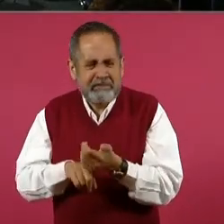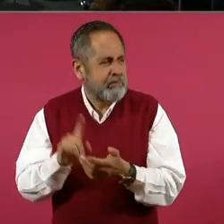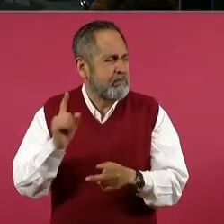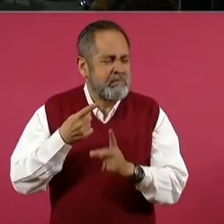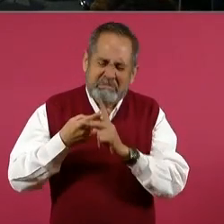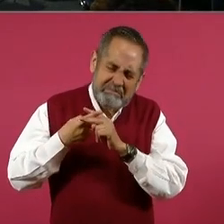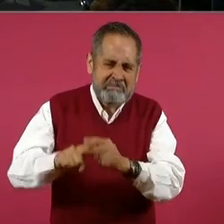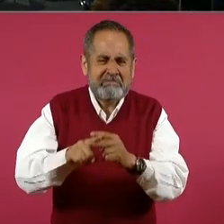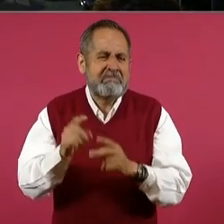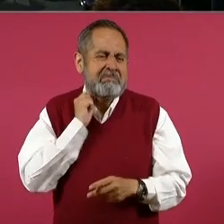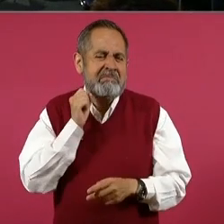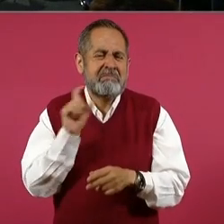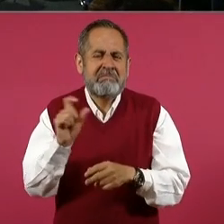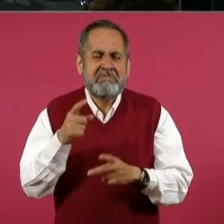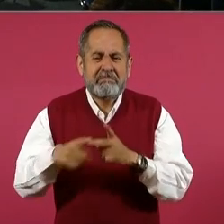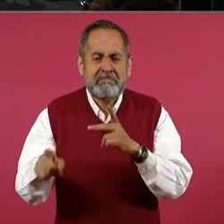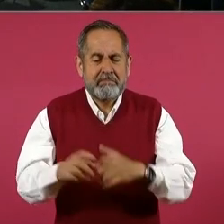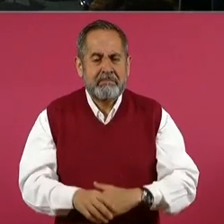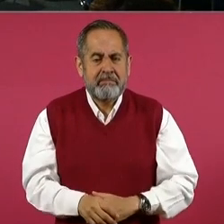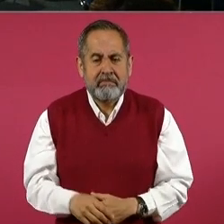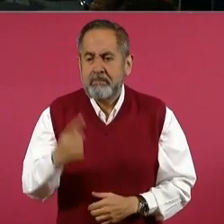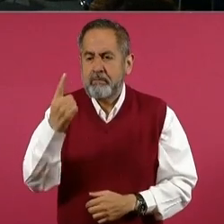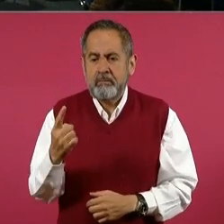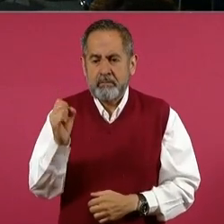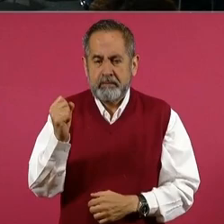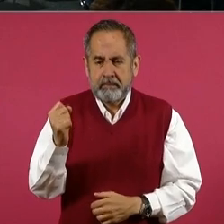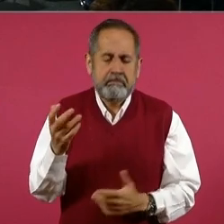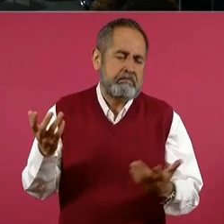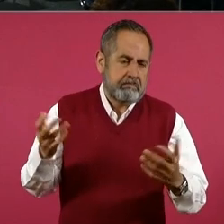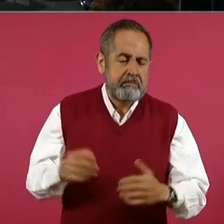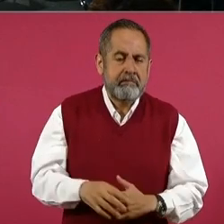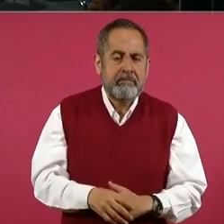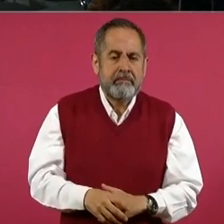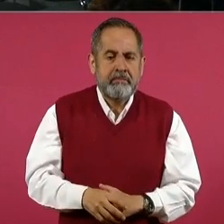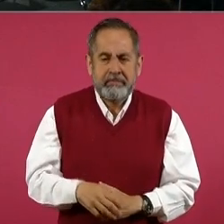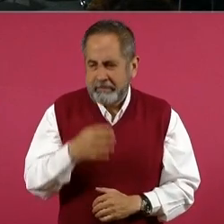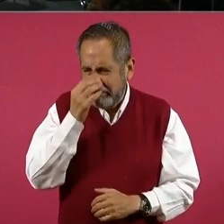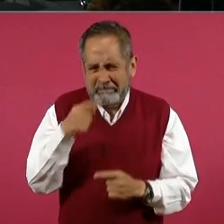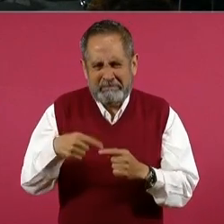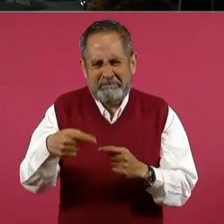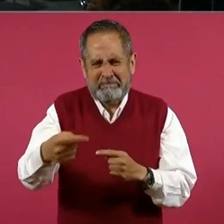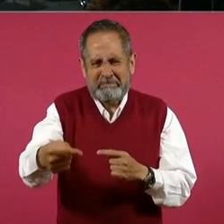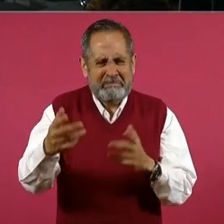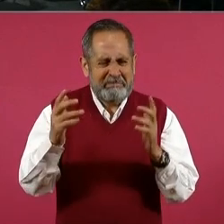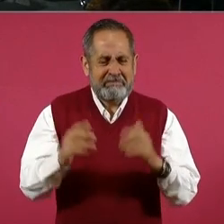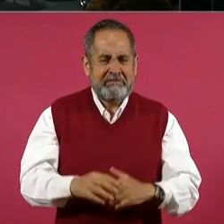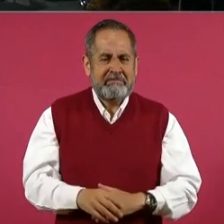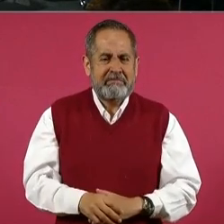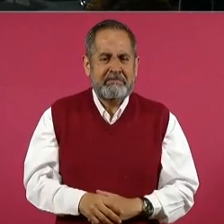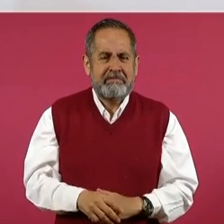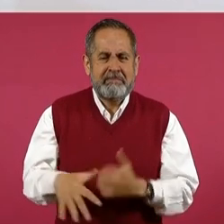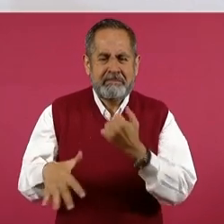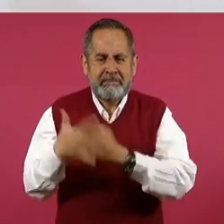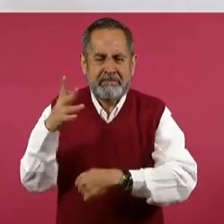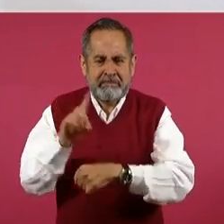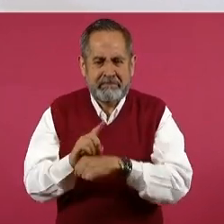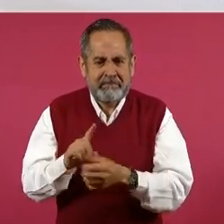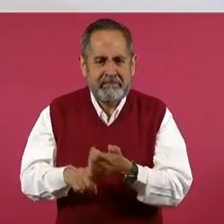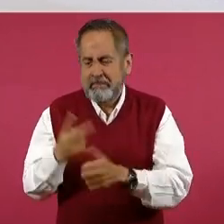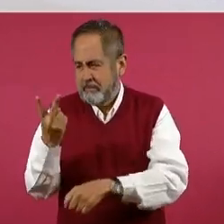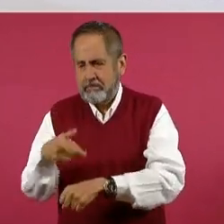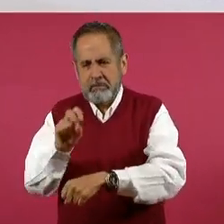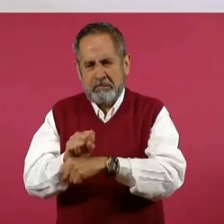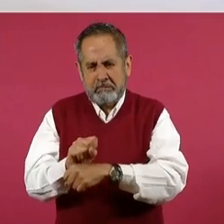¿Cuándo entran los senadores? Primero de septiembre. O sea que ya faltan 15 días. Dos